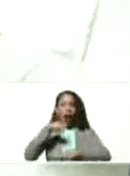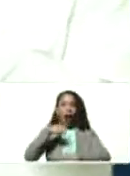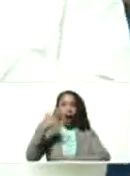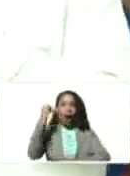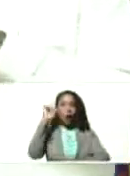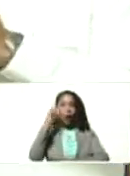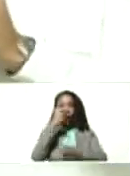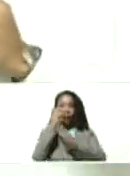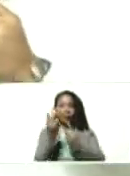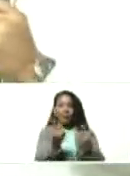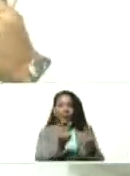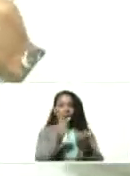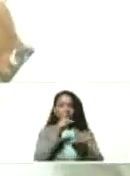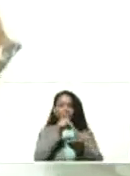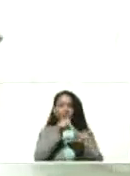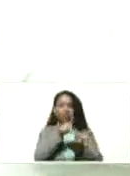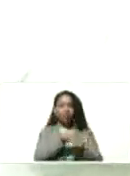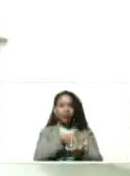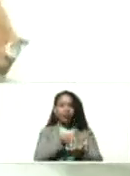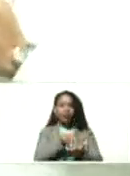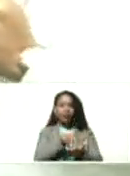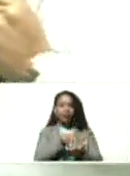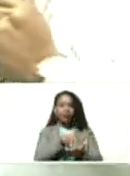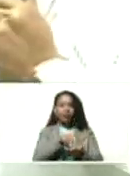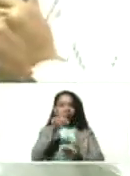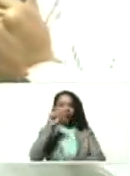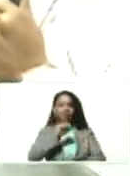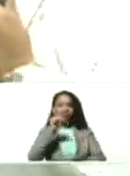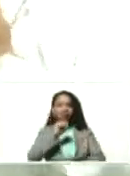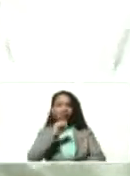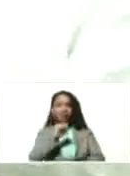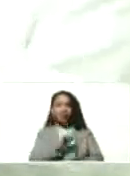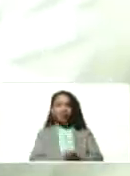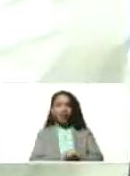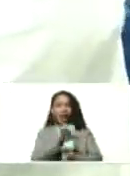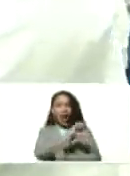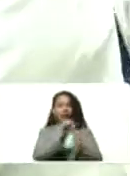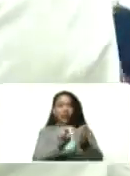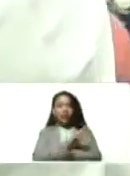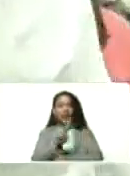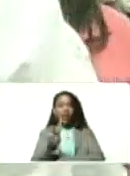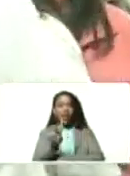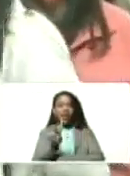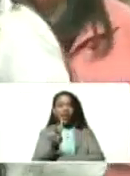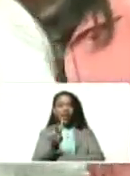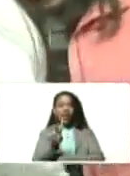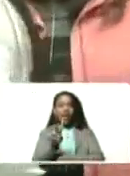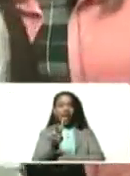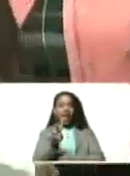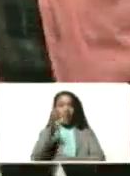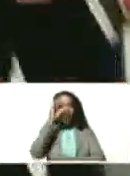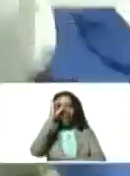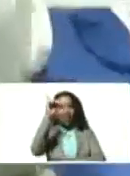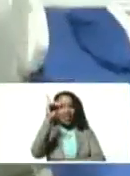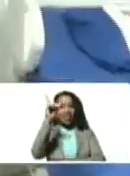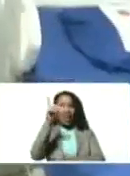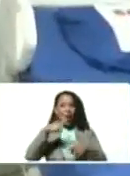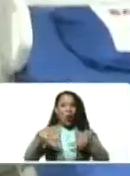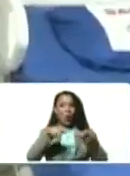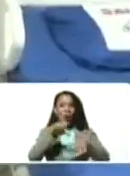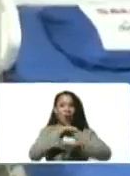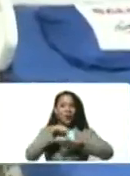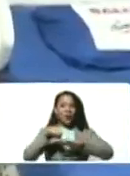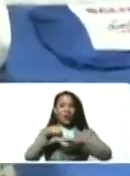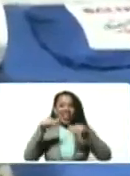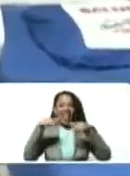a una invitada que viene llegando. Precisamente la vicepresidenta ejecutiva estaba en el área de quirófano. ¿Qué hace